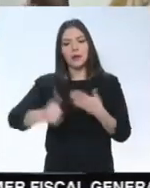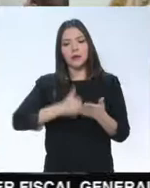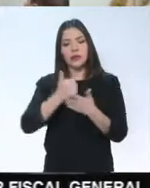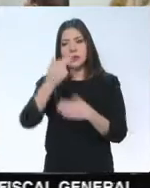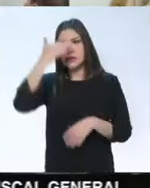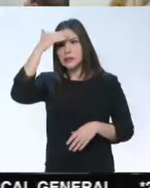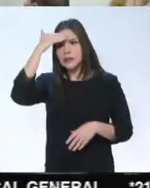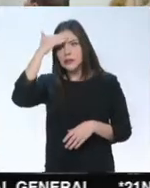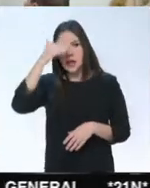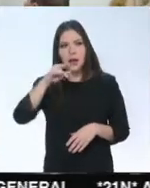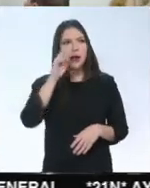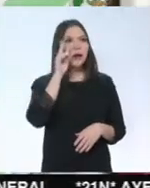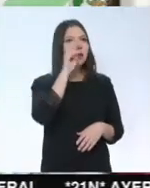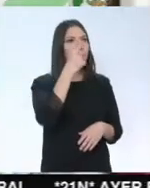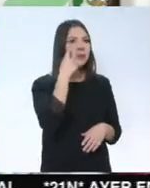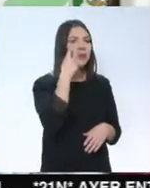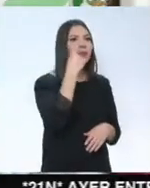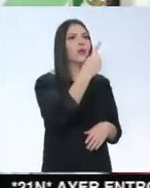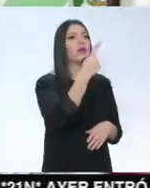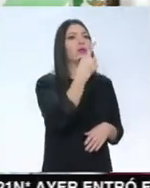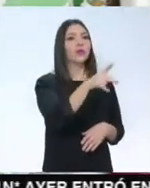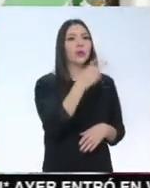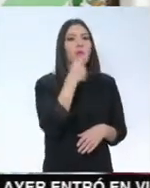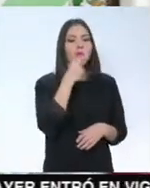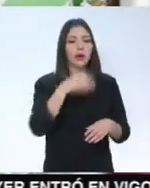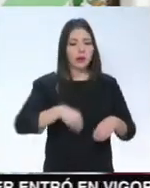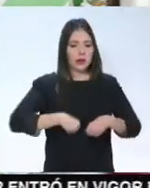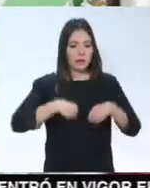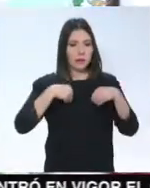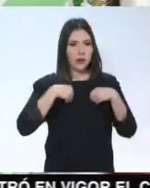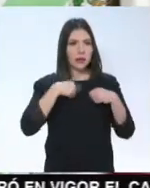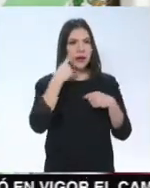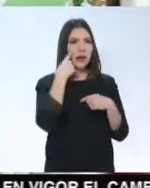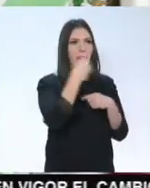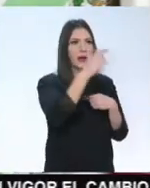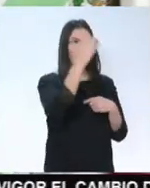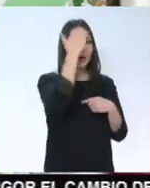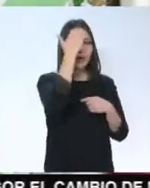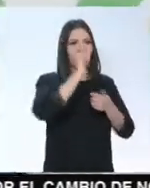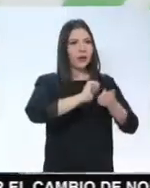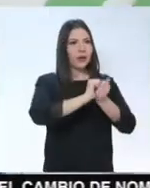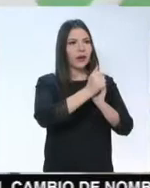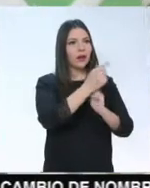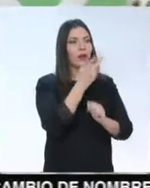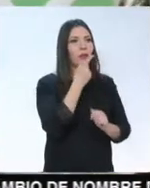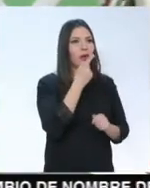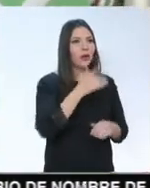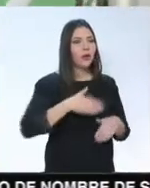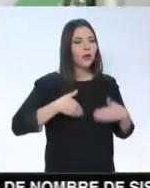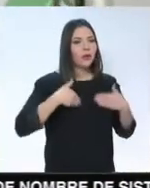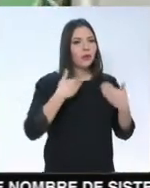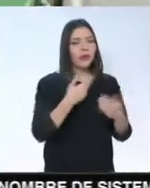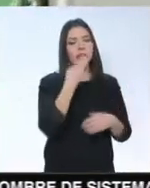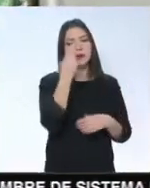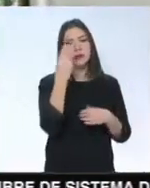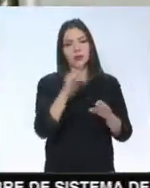conozca al policía de la zona donde vive, sea en las alcaldías o en sus colonias. Esto es un punto muy